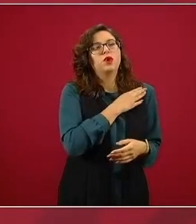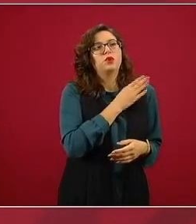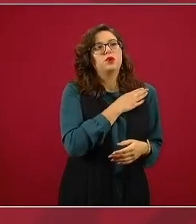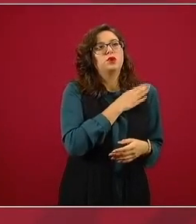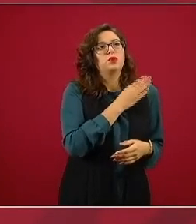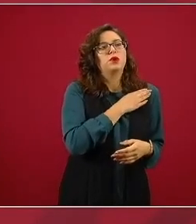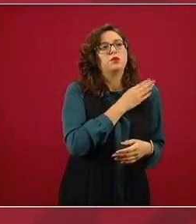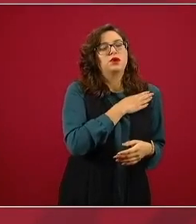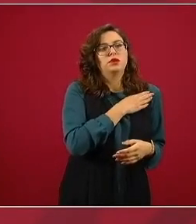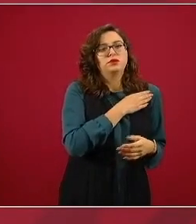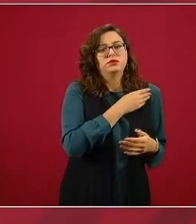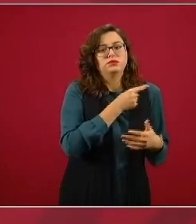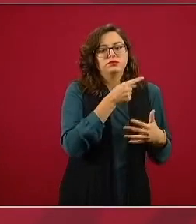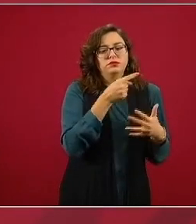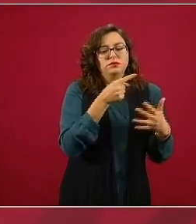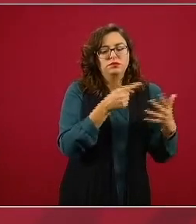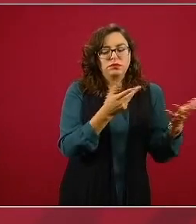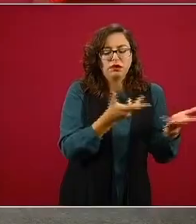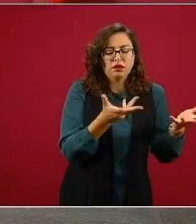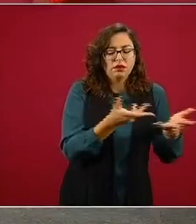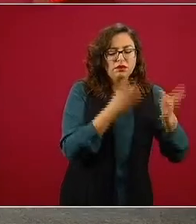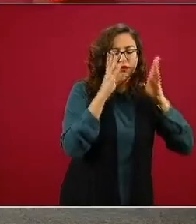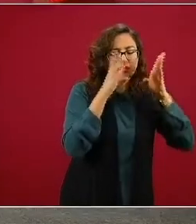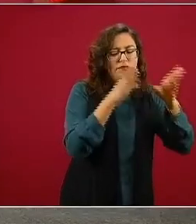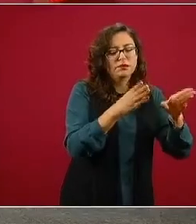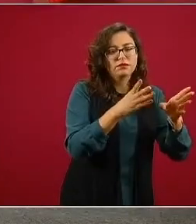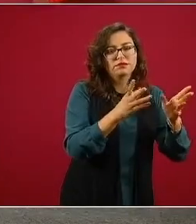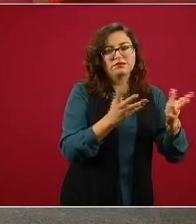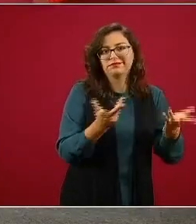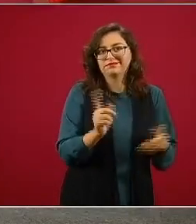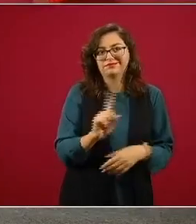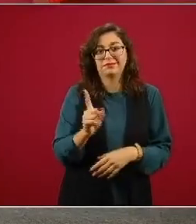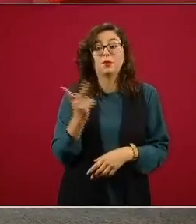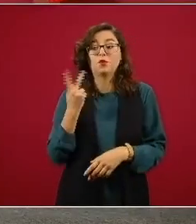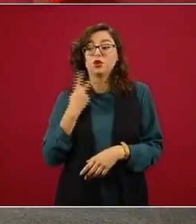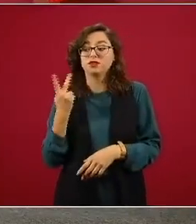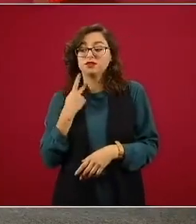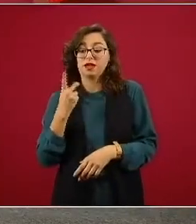es pensamiento y es acción. Entonces,